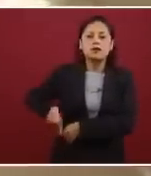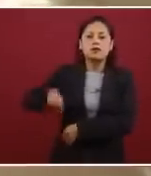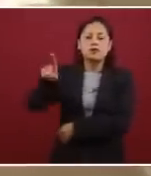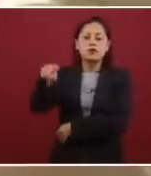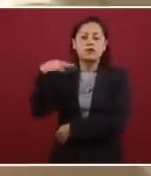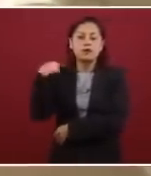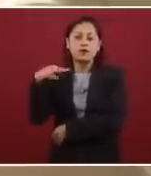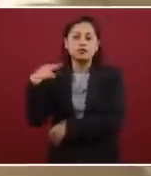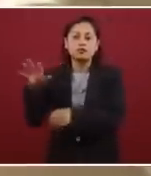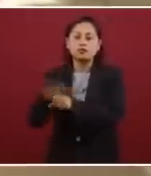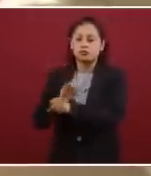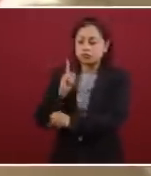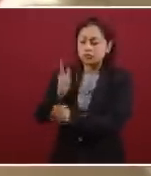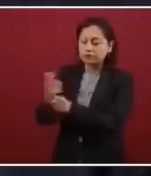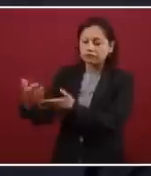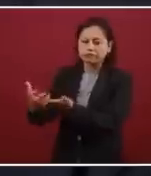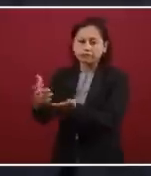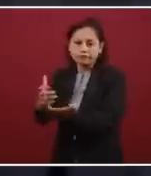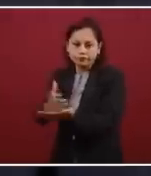inexplicable.